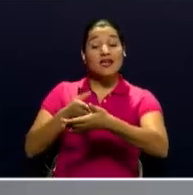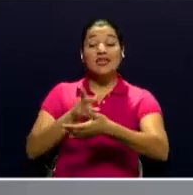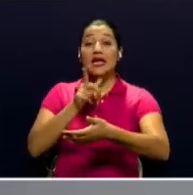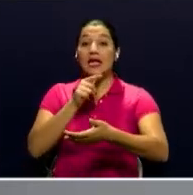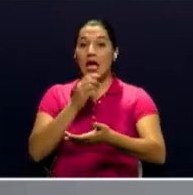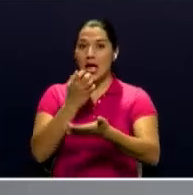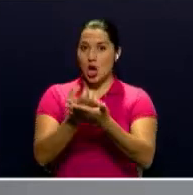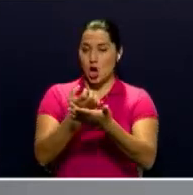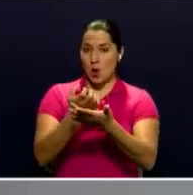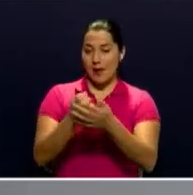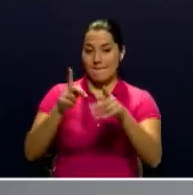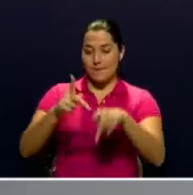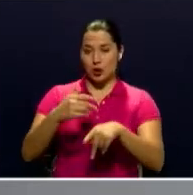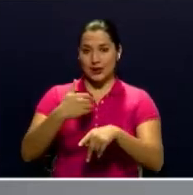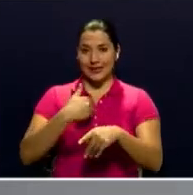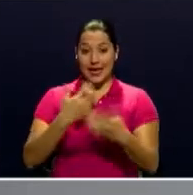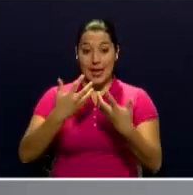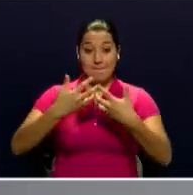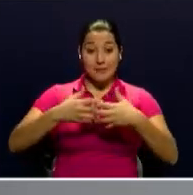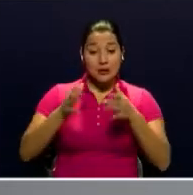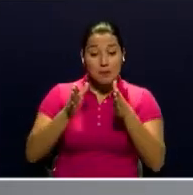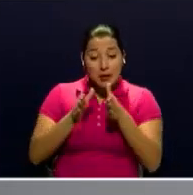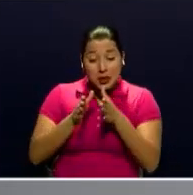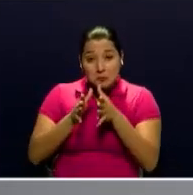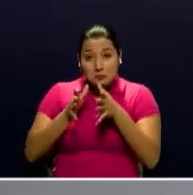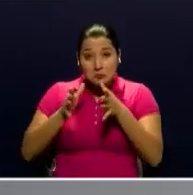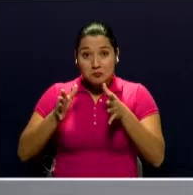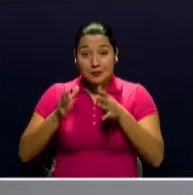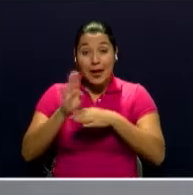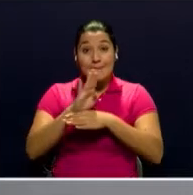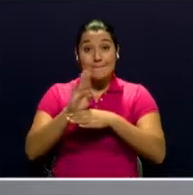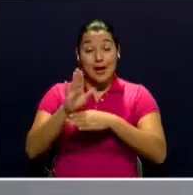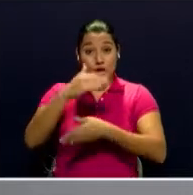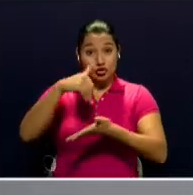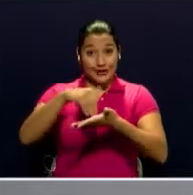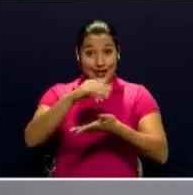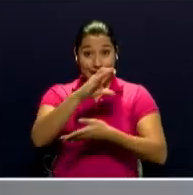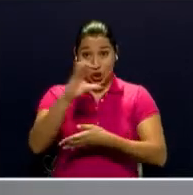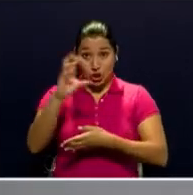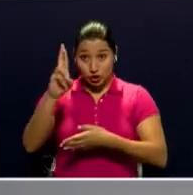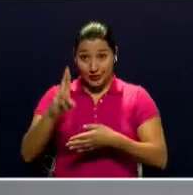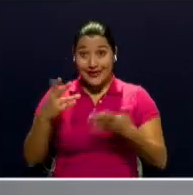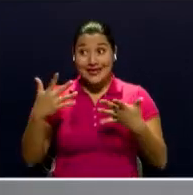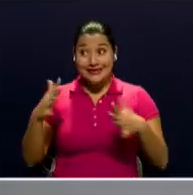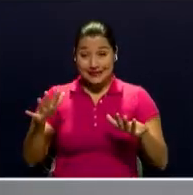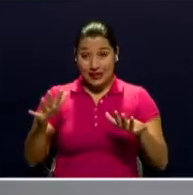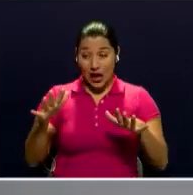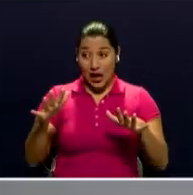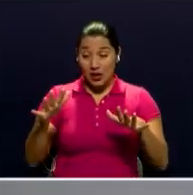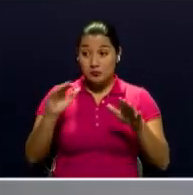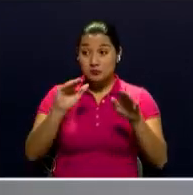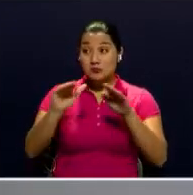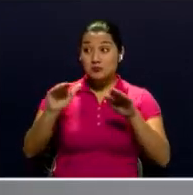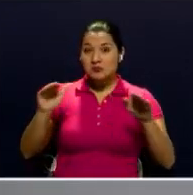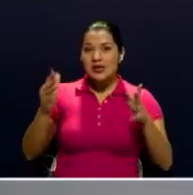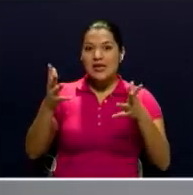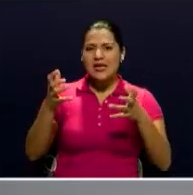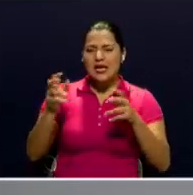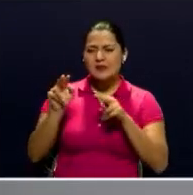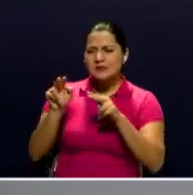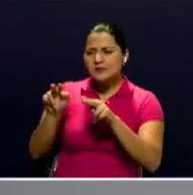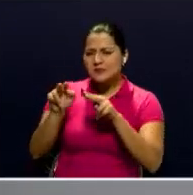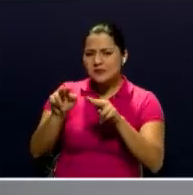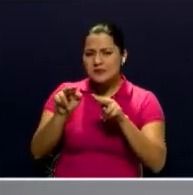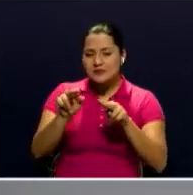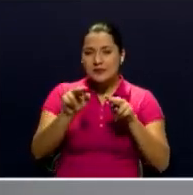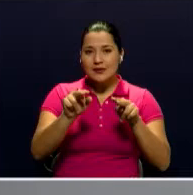microempresarios de todo el país. El Banco Central de Costa Rica ya anunció que vigilará las actividades financieras en caso